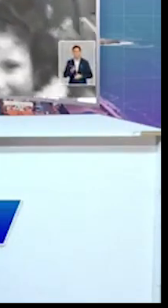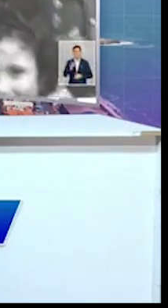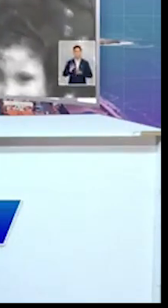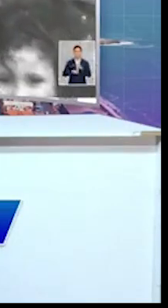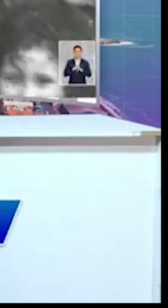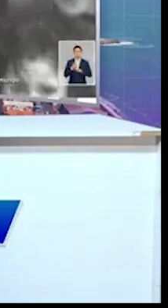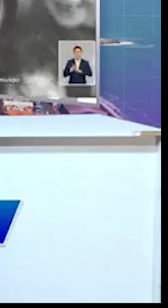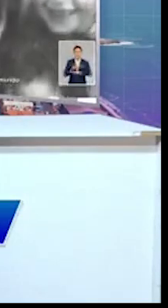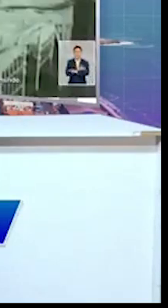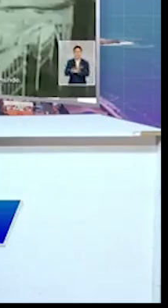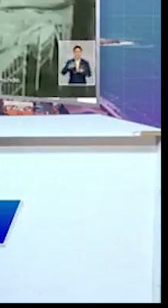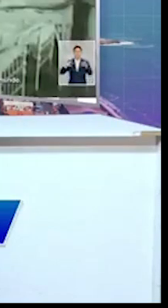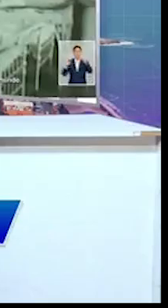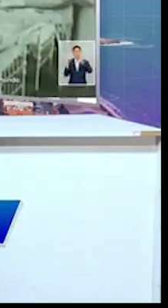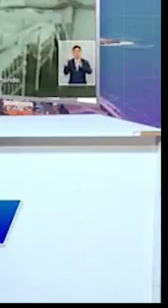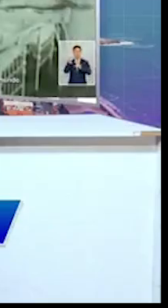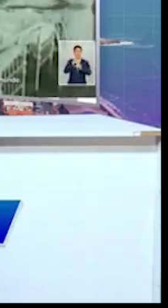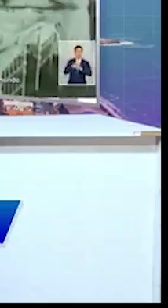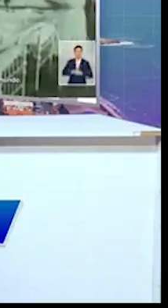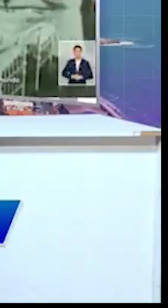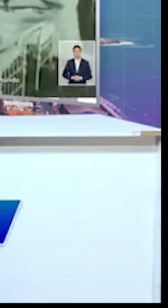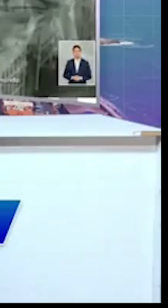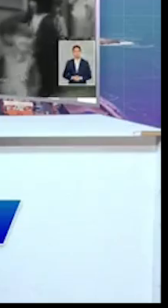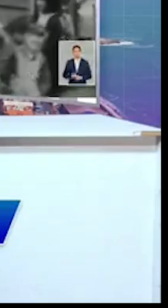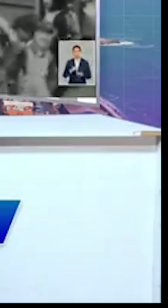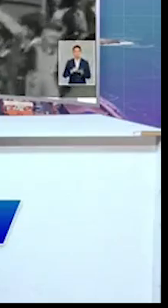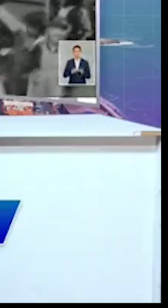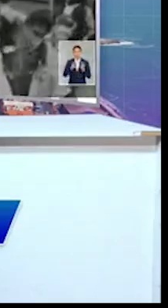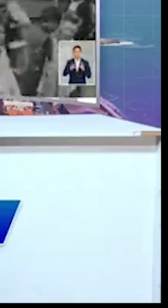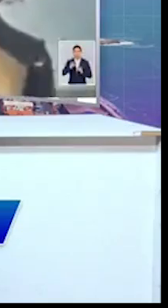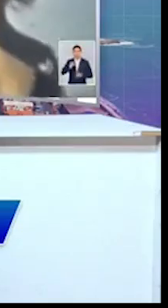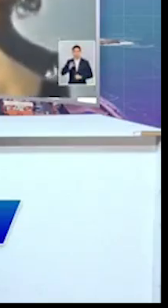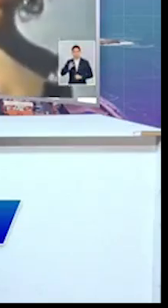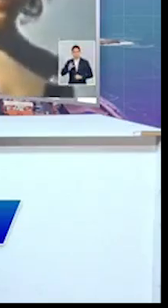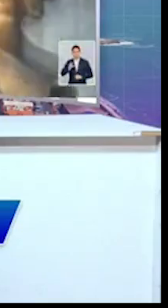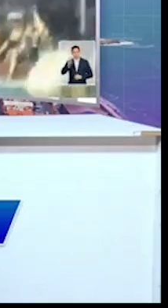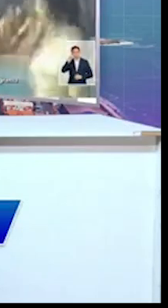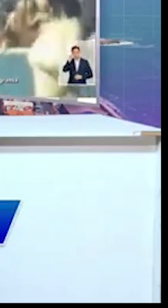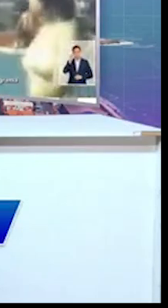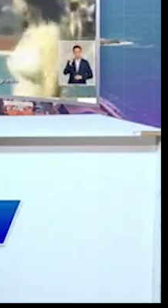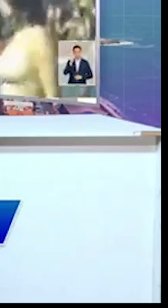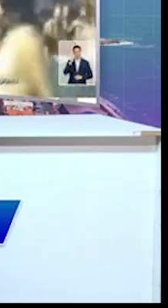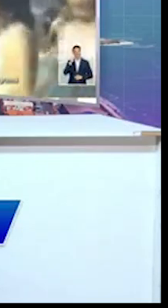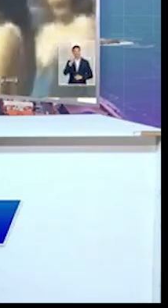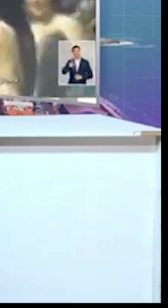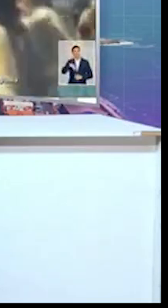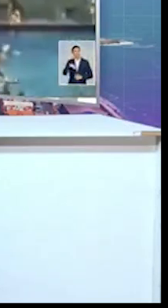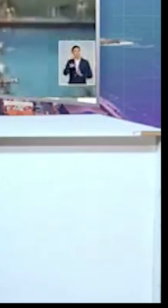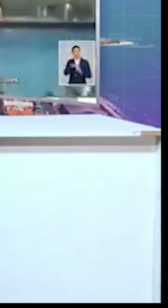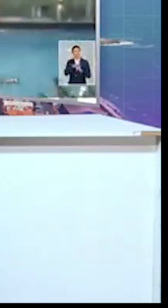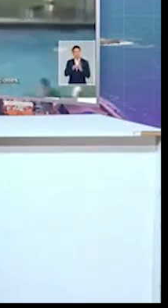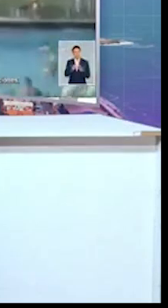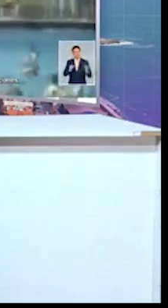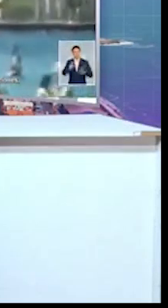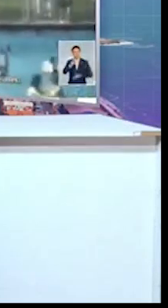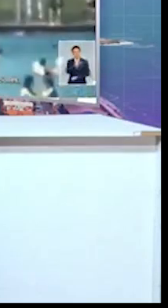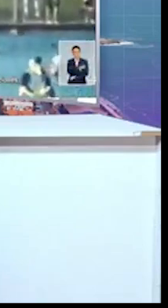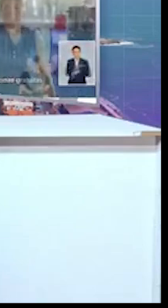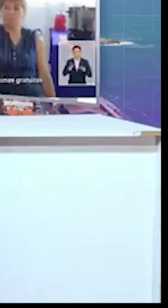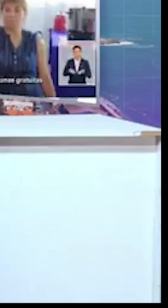crónica, fibrosis pulmonar, fibrosis quística, o que tengan enfermedades hepáticas,